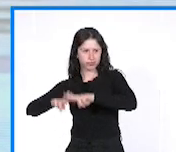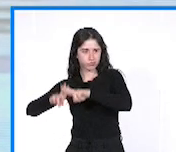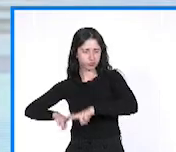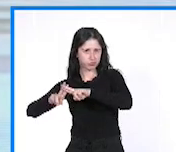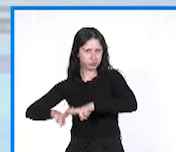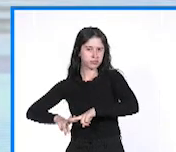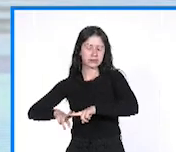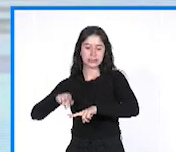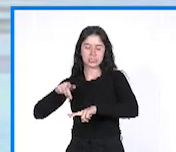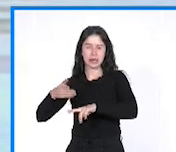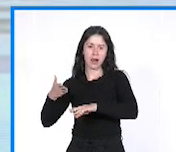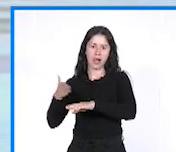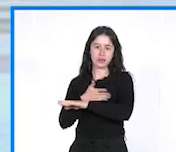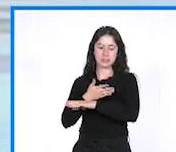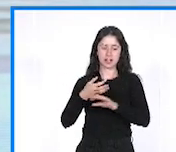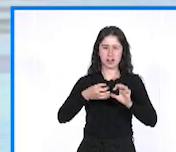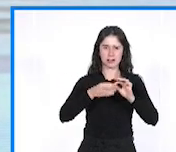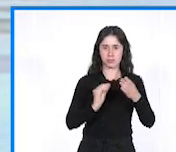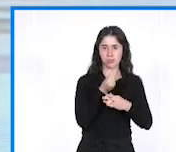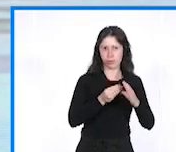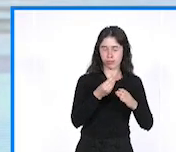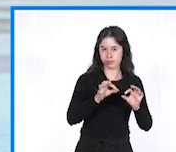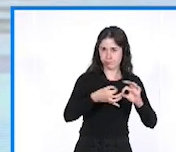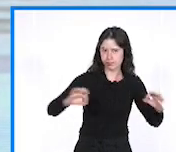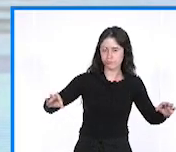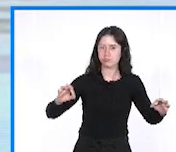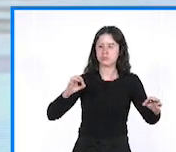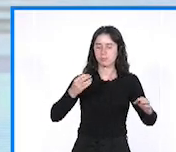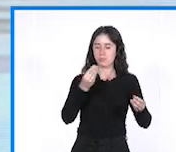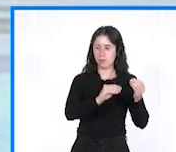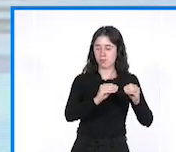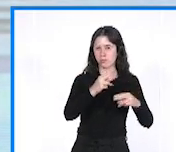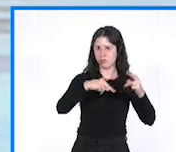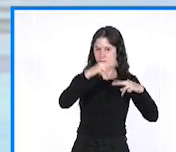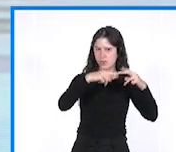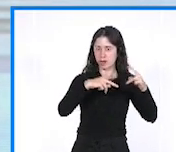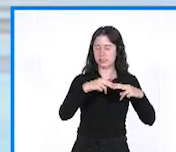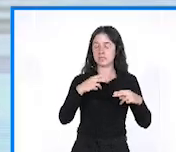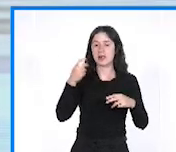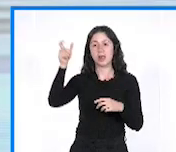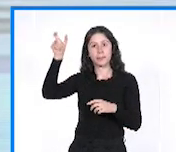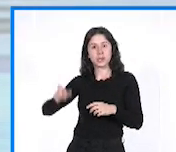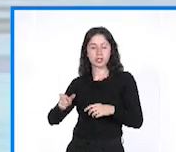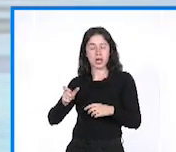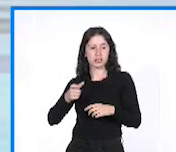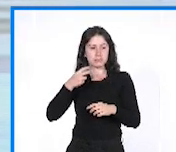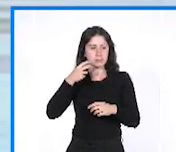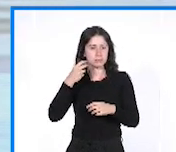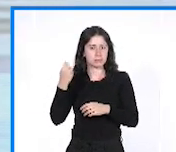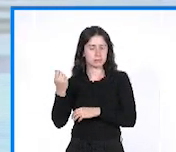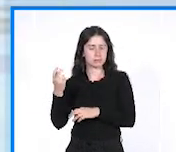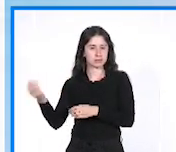cadena de producción se hace el montaje uno tiene un coche y llega el inspector de calidad con un listad dito y dice está la